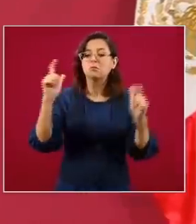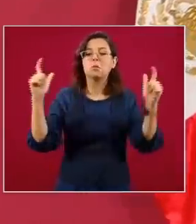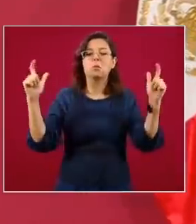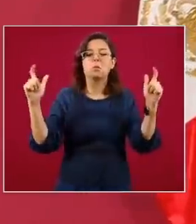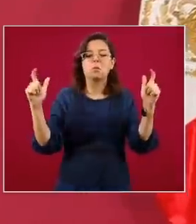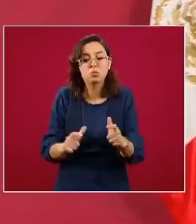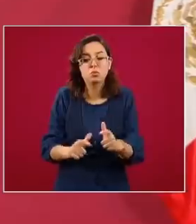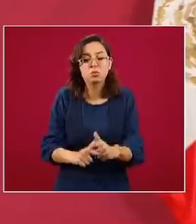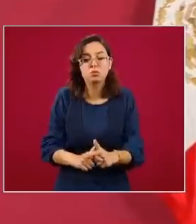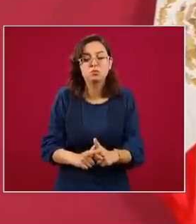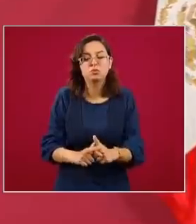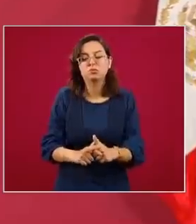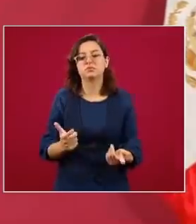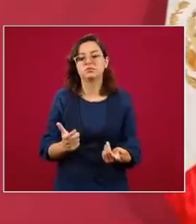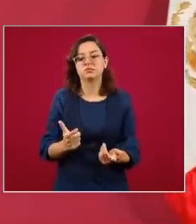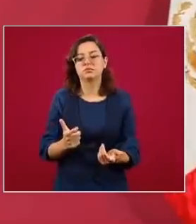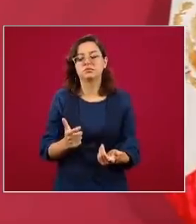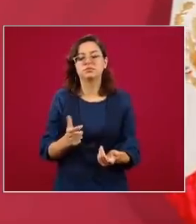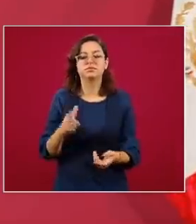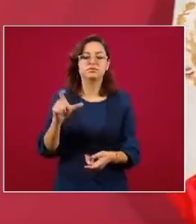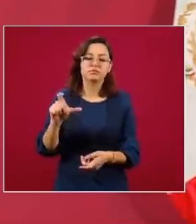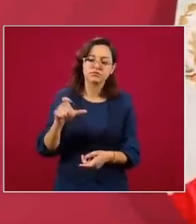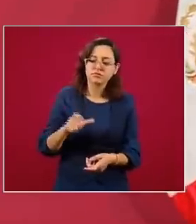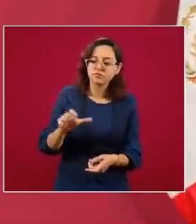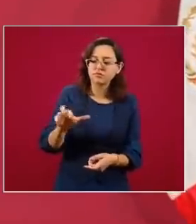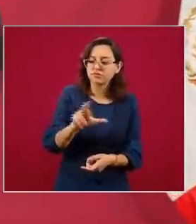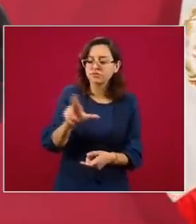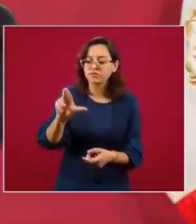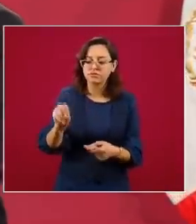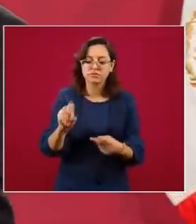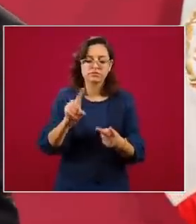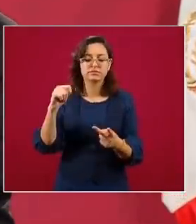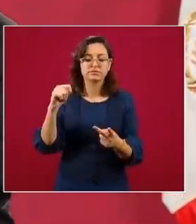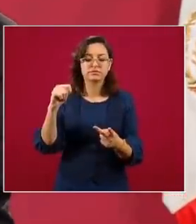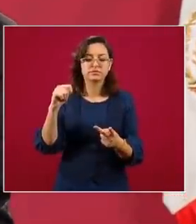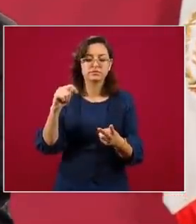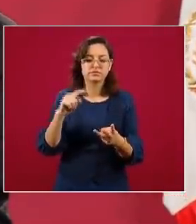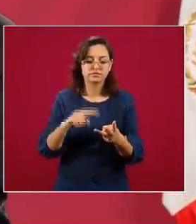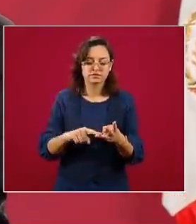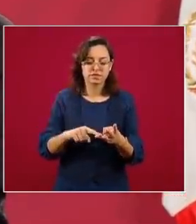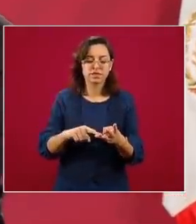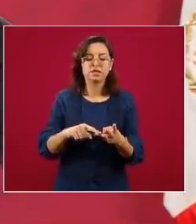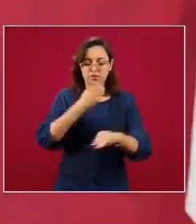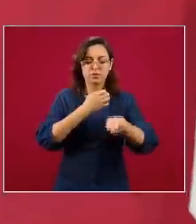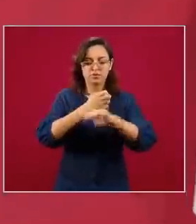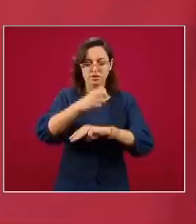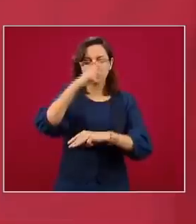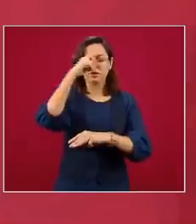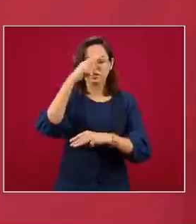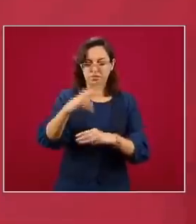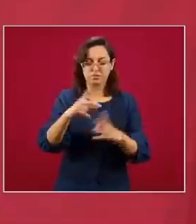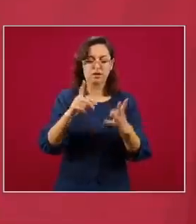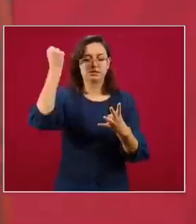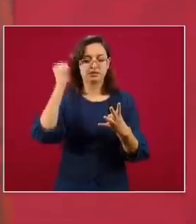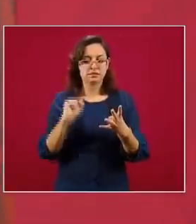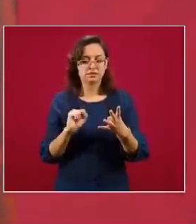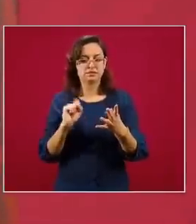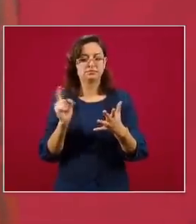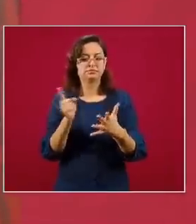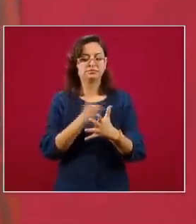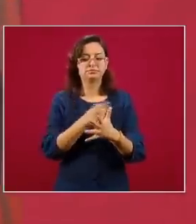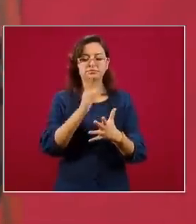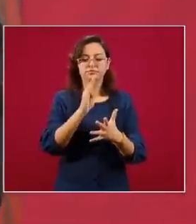sobre todo en Quintana Roo, Tabasco, el Valle de México, Sinaloa,